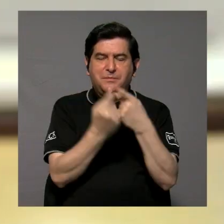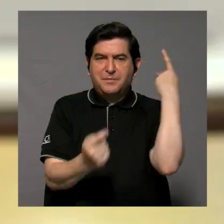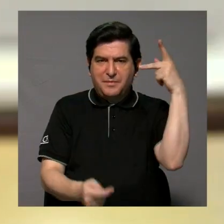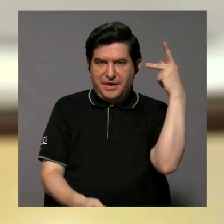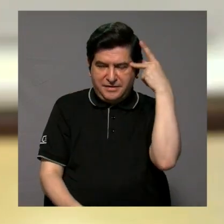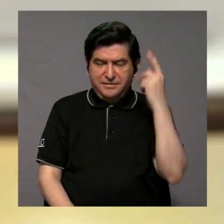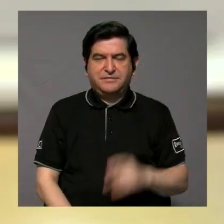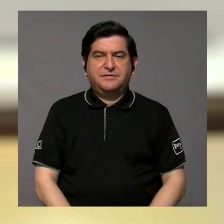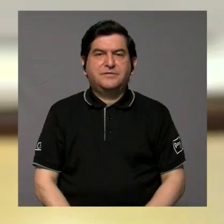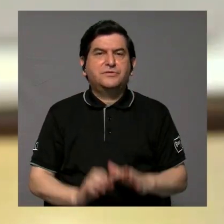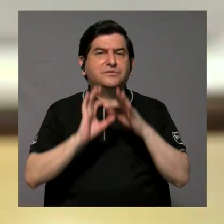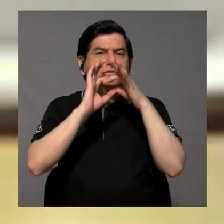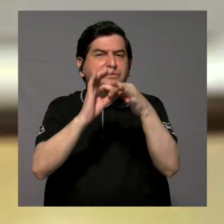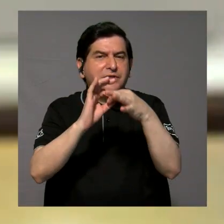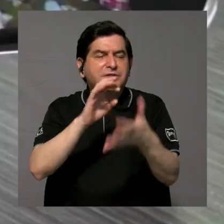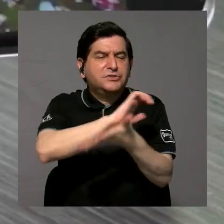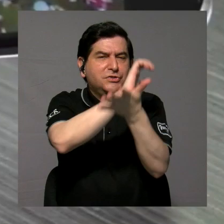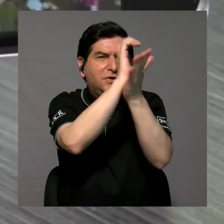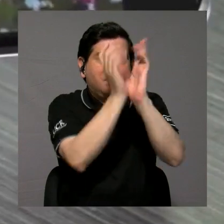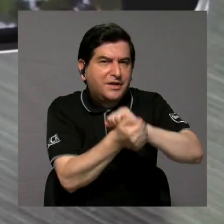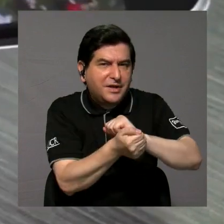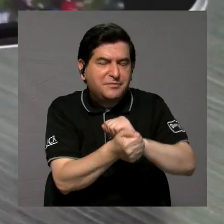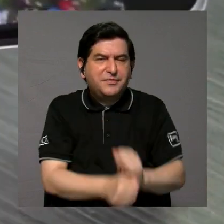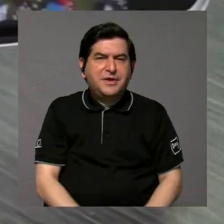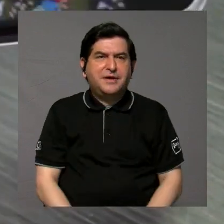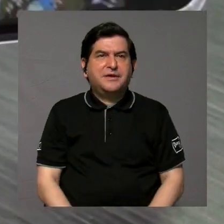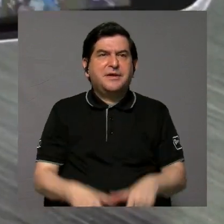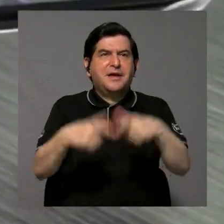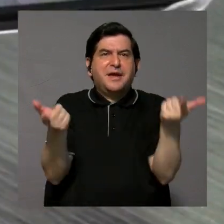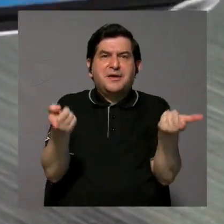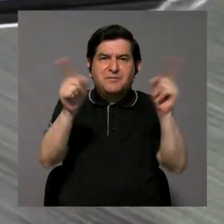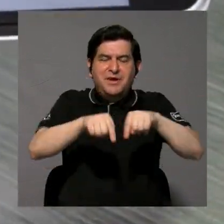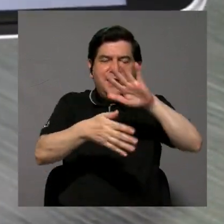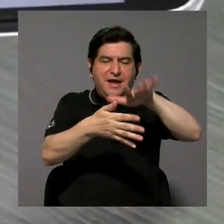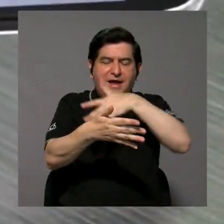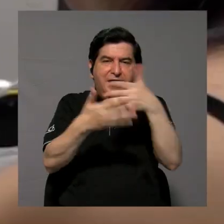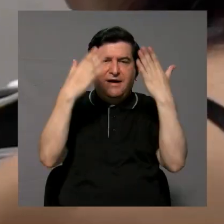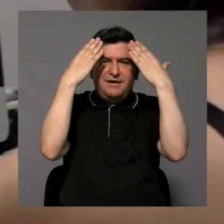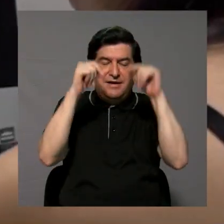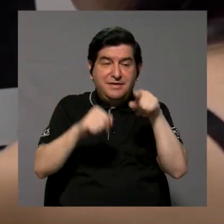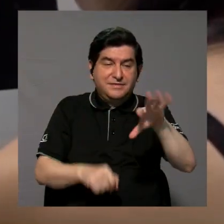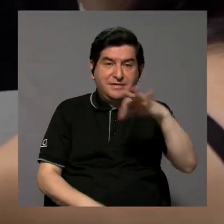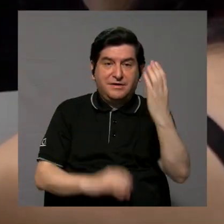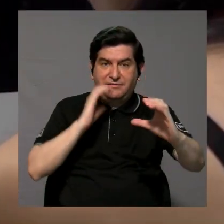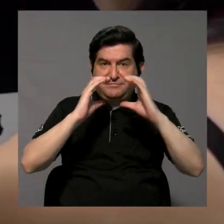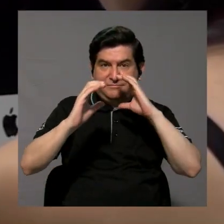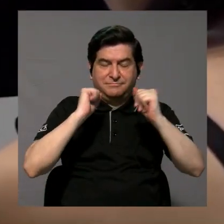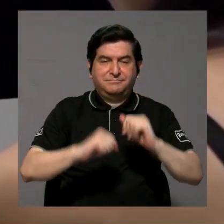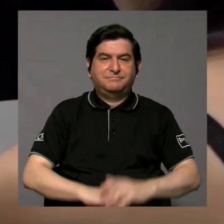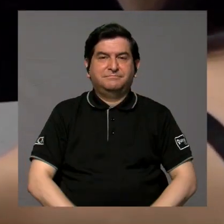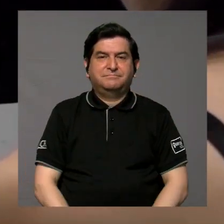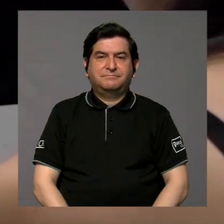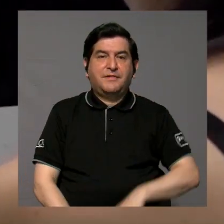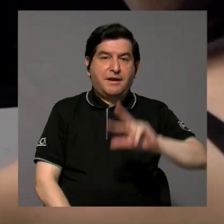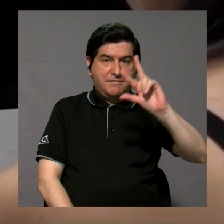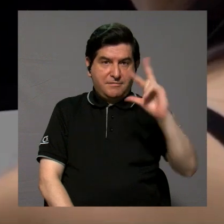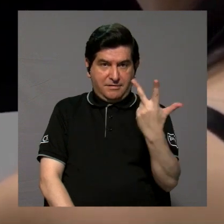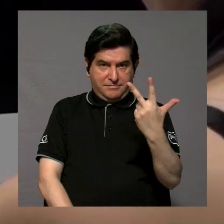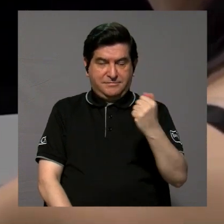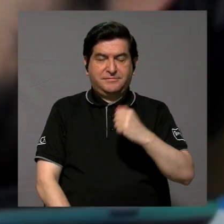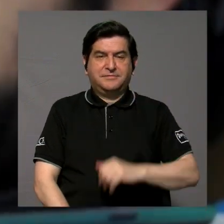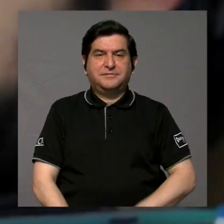políticos. Y esto tiene que ver con que se modifican, en la mayoría de los casos, las agendas informativas de de esos medios de comunicación. La